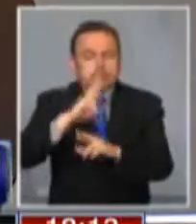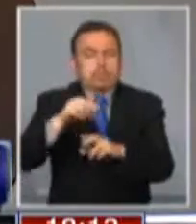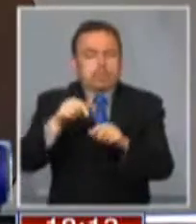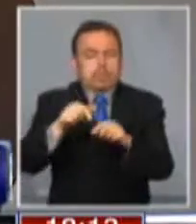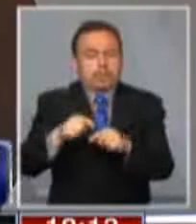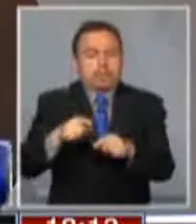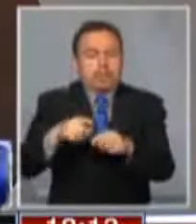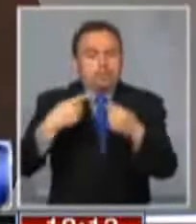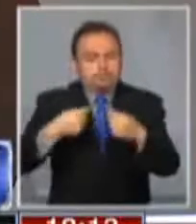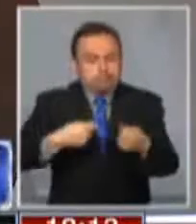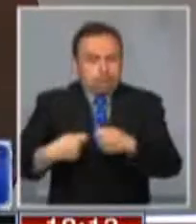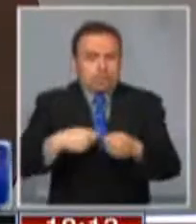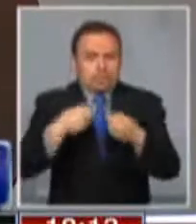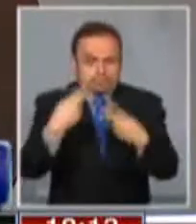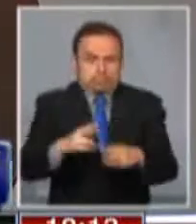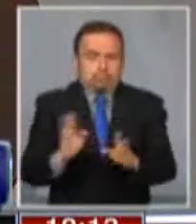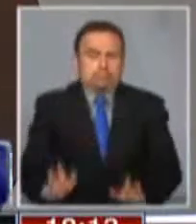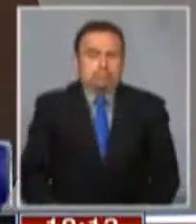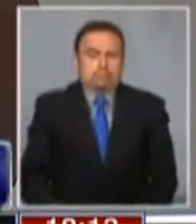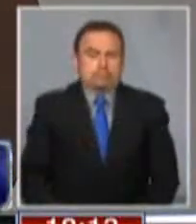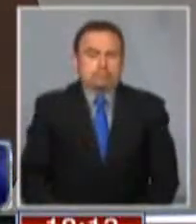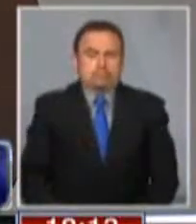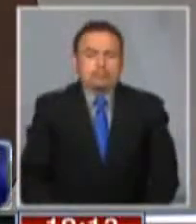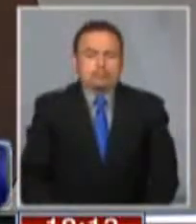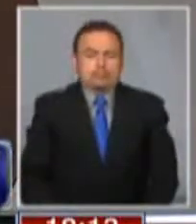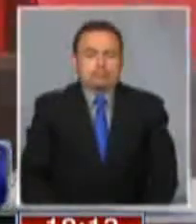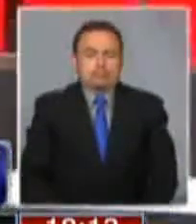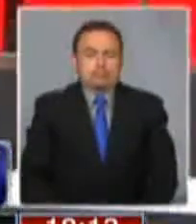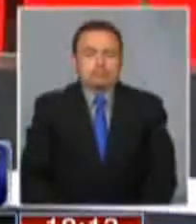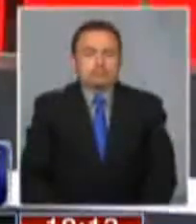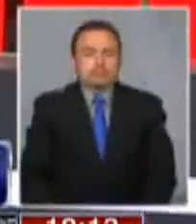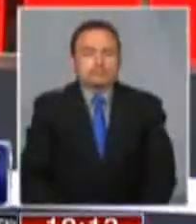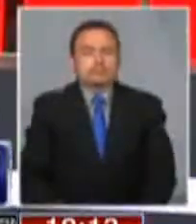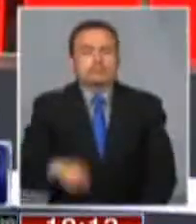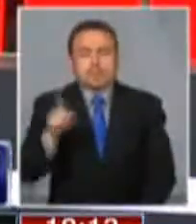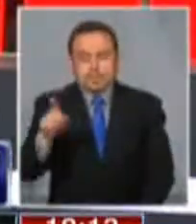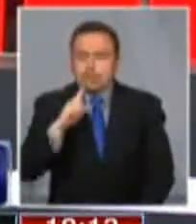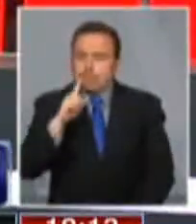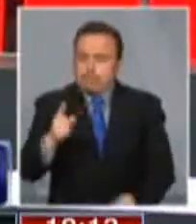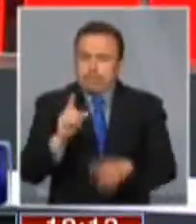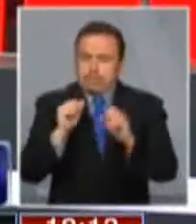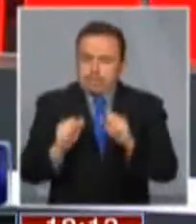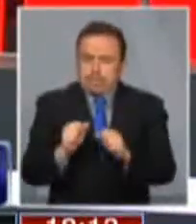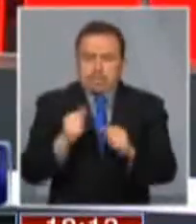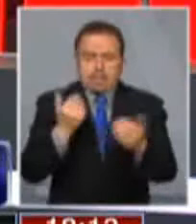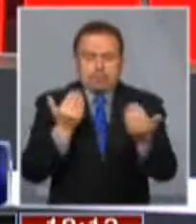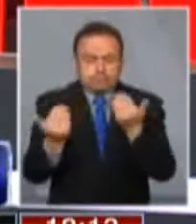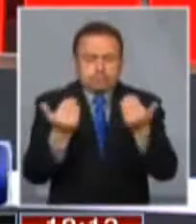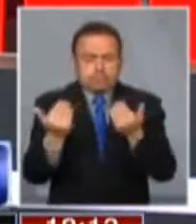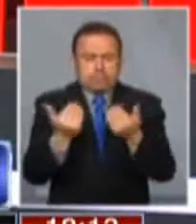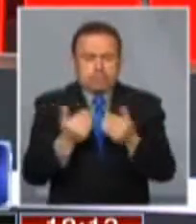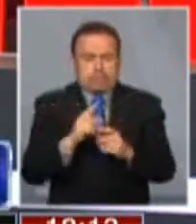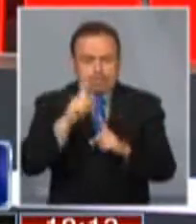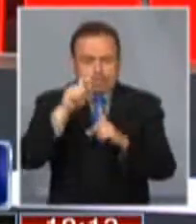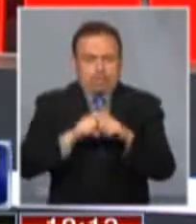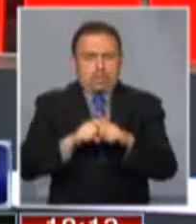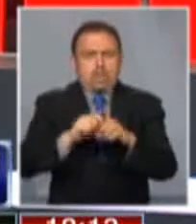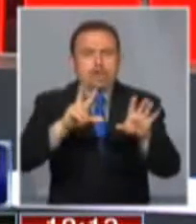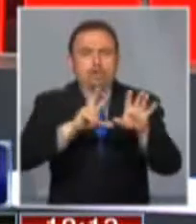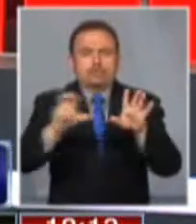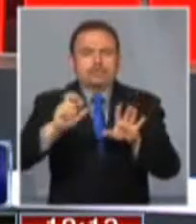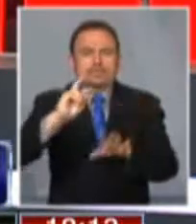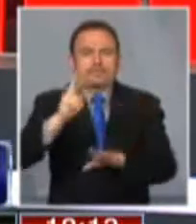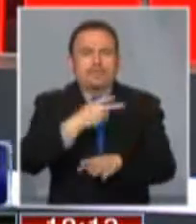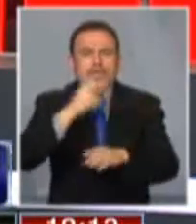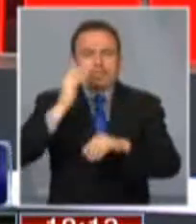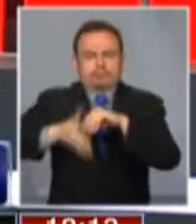eminentemente comercial. Cuando... Ahora, ¿ustedes pueden hacer ya a esta altura del mes un balance? Porque se habla de 820